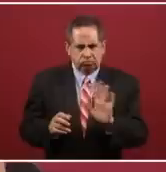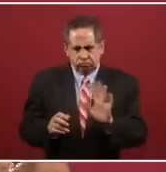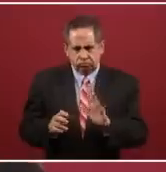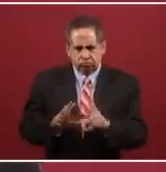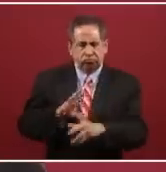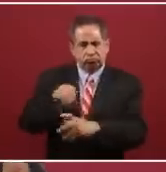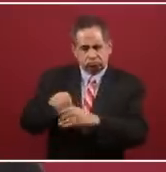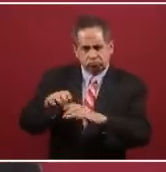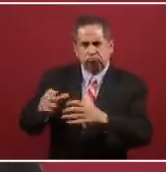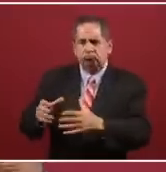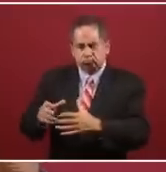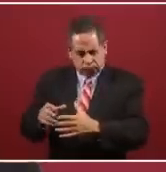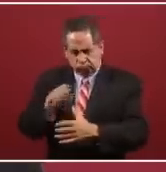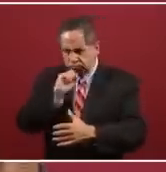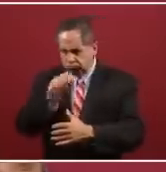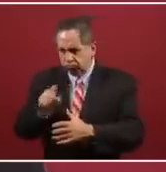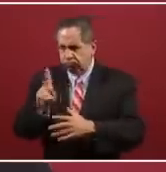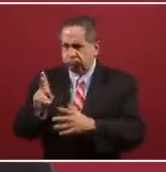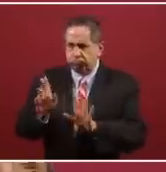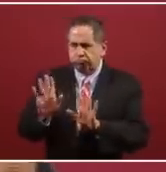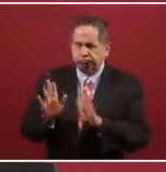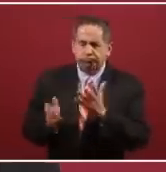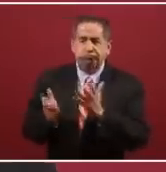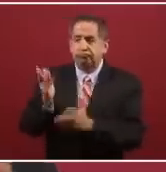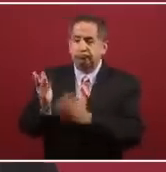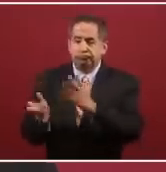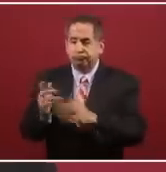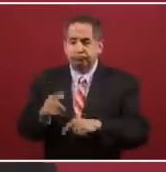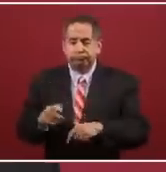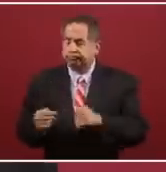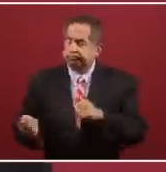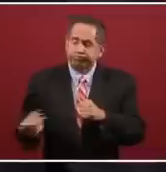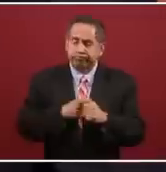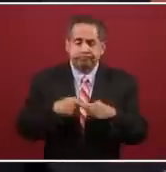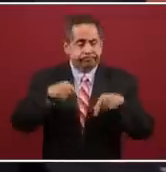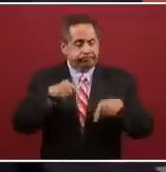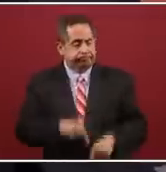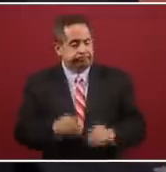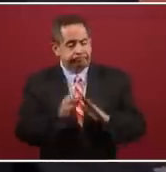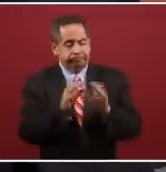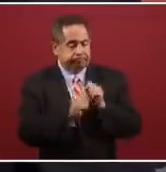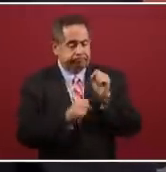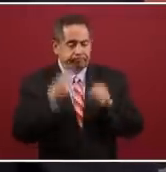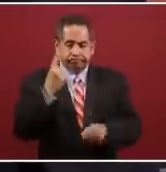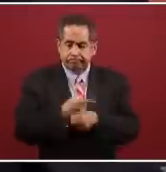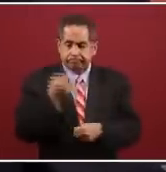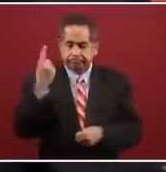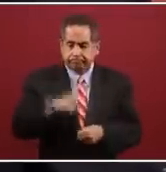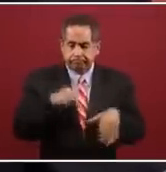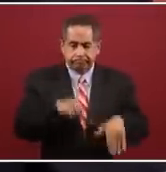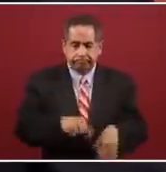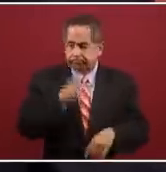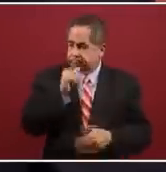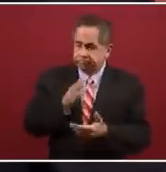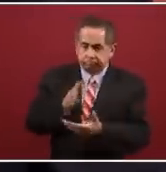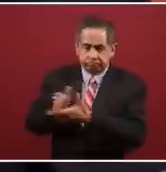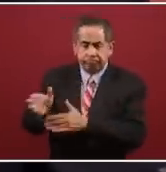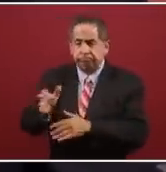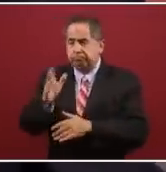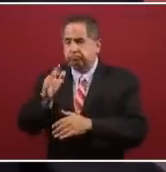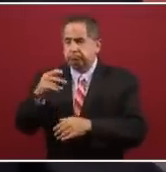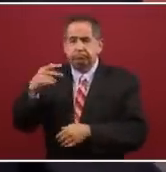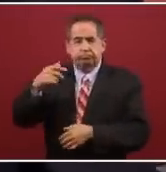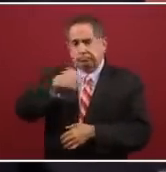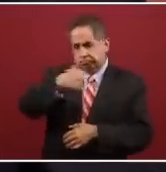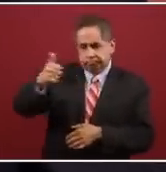significa que nos vamos a ajustar a los principios constitucionales: no intervención, autodeterminación